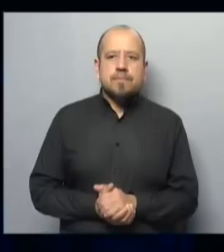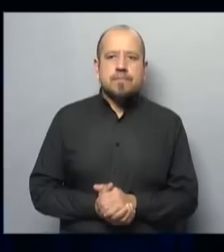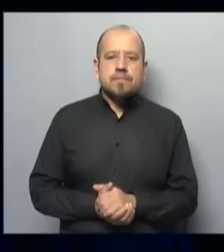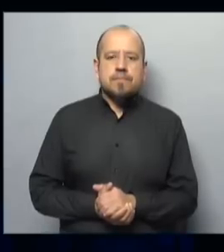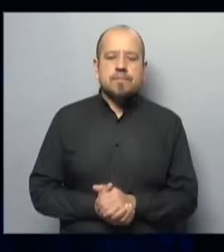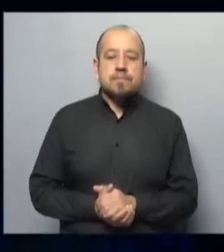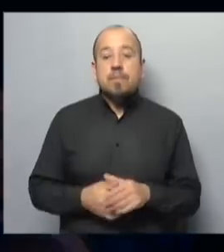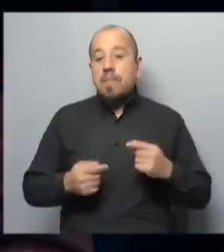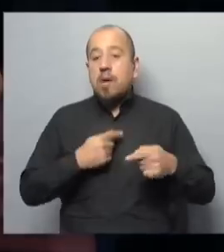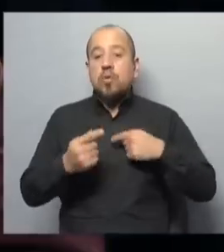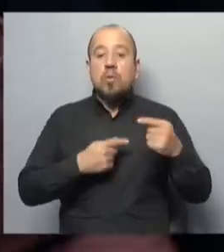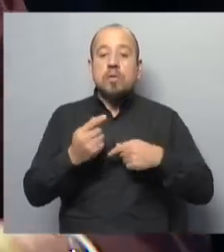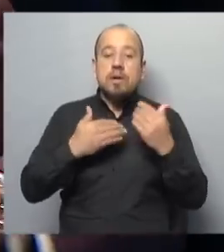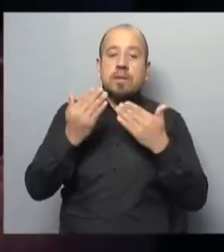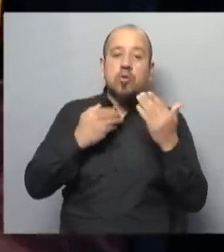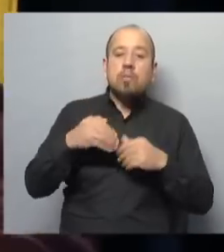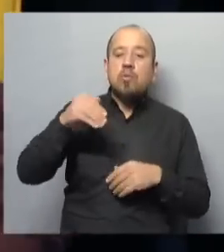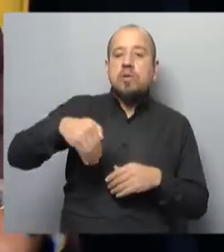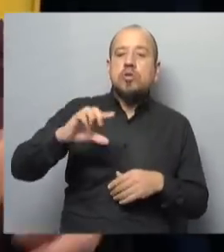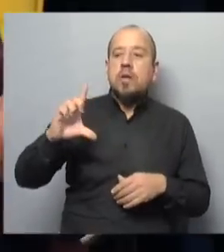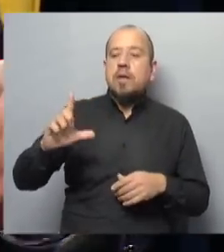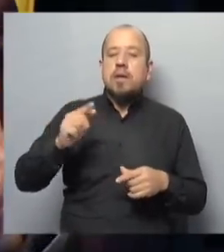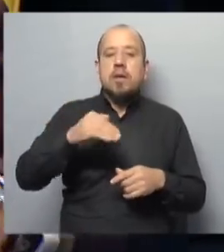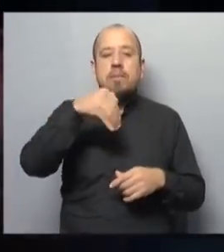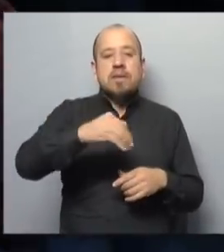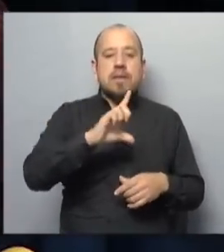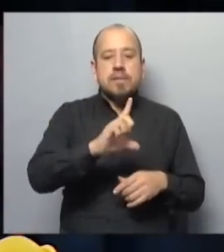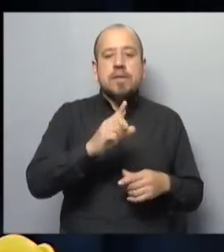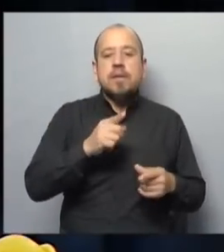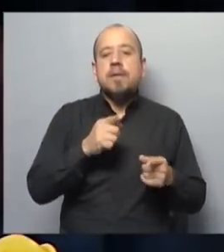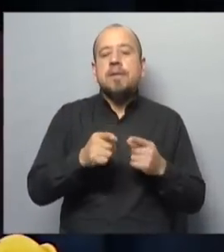seguimos conversando con mauricio larriera y marte